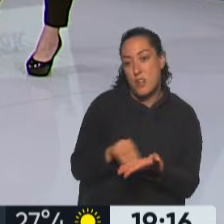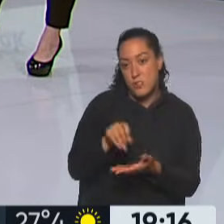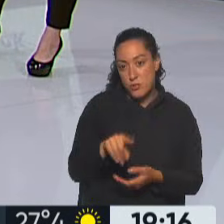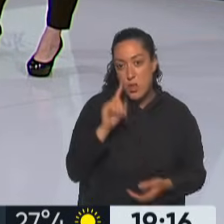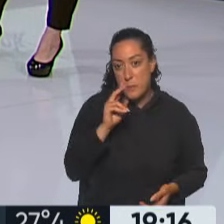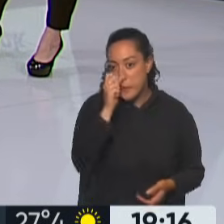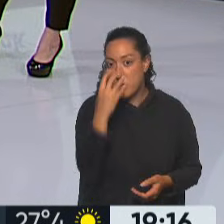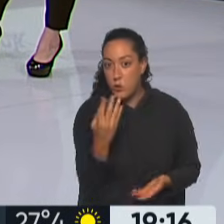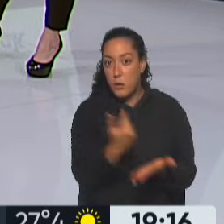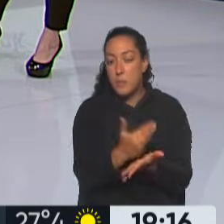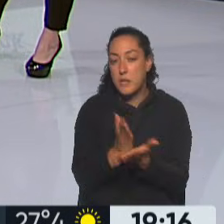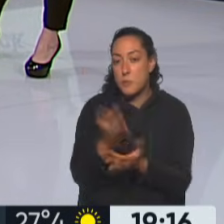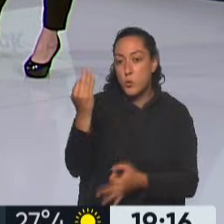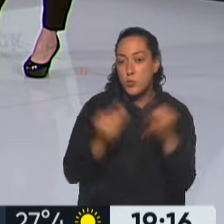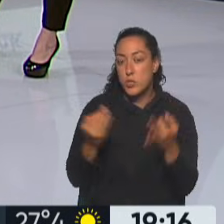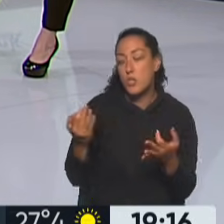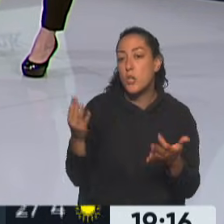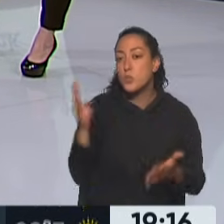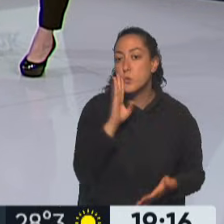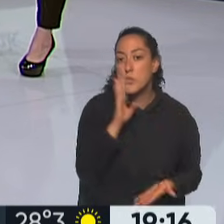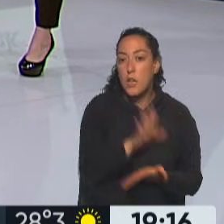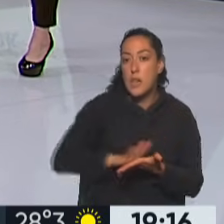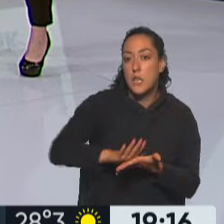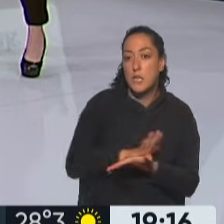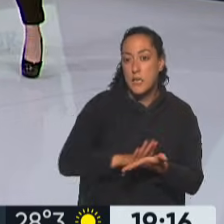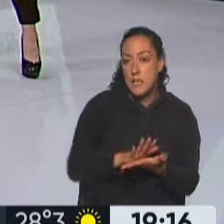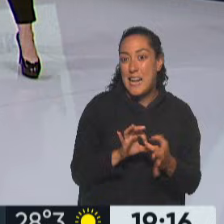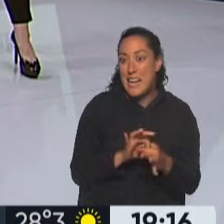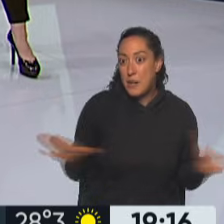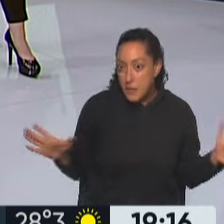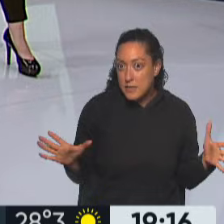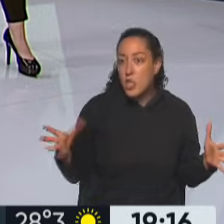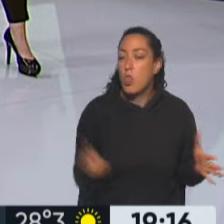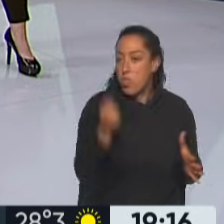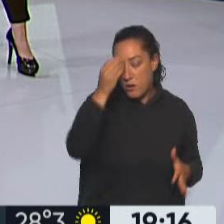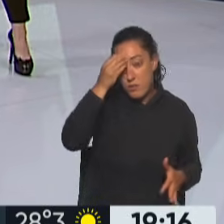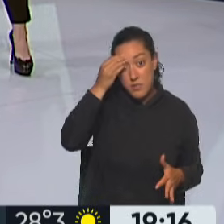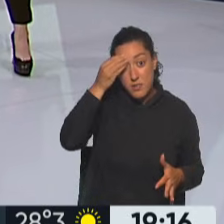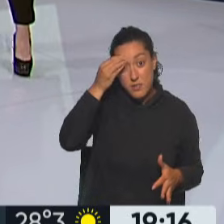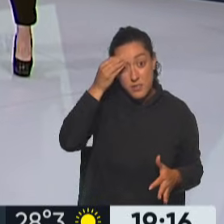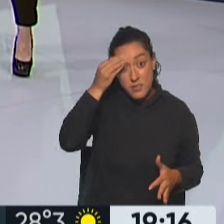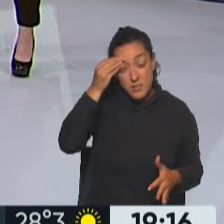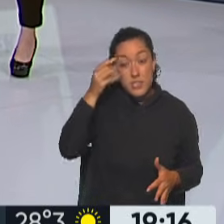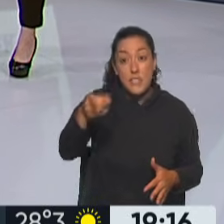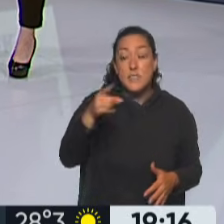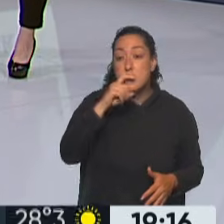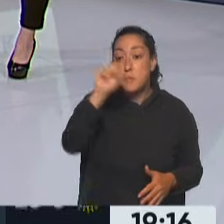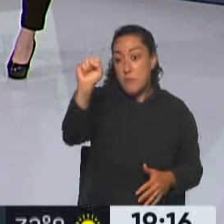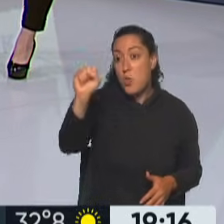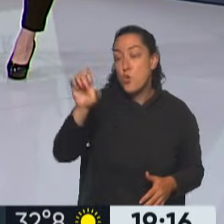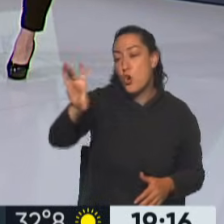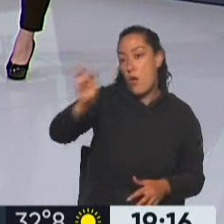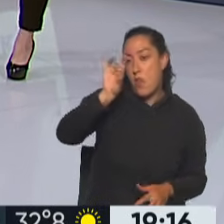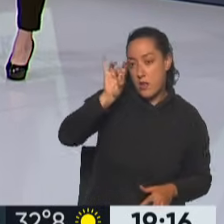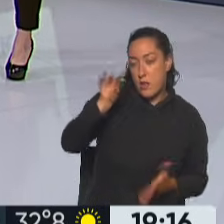el Departamento de Justicia de Estados Unidos que permitió, recordemos, la liberación de Assange. Este es el hombre que eligió Maduro para que lo defienda. Así